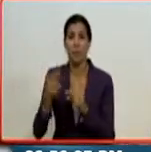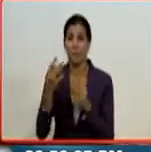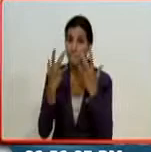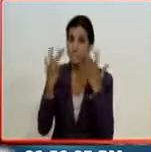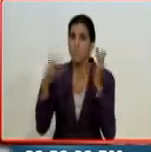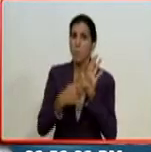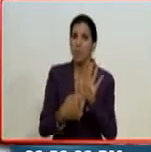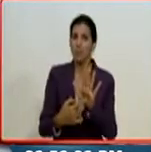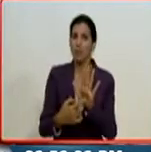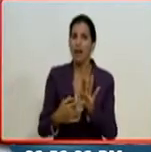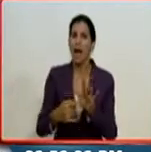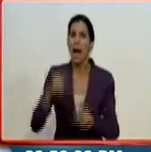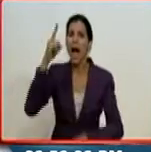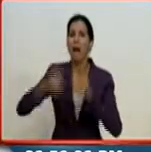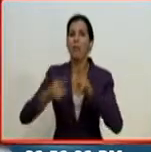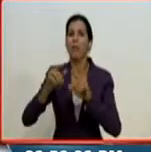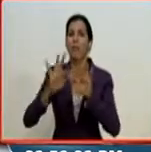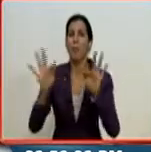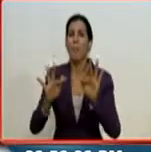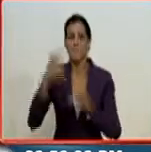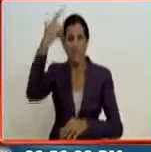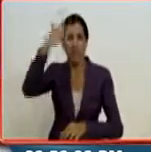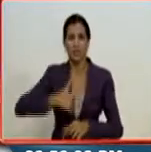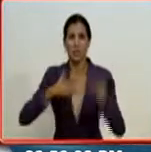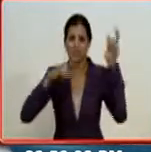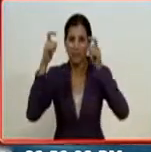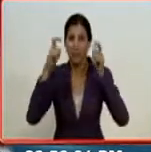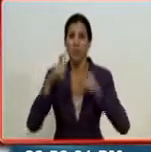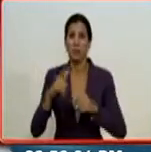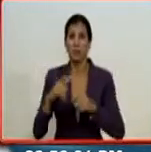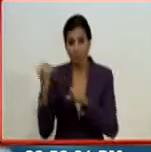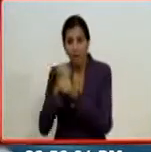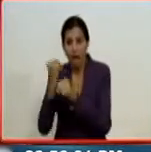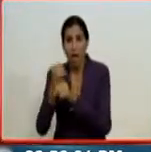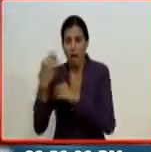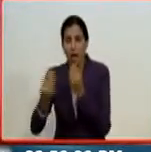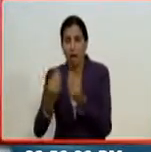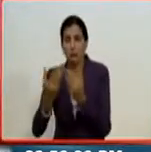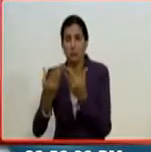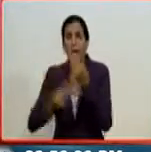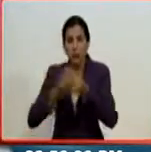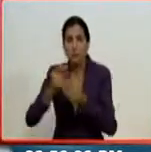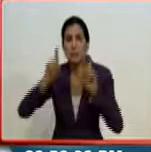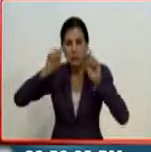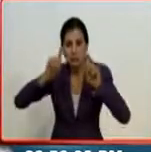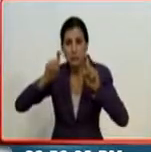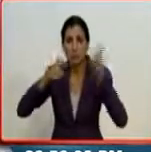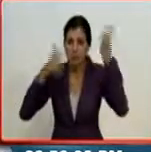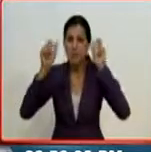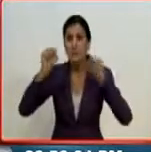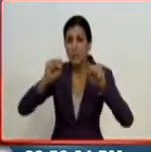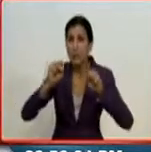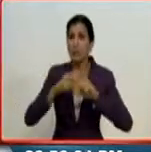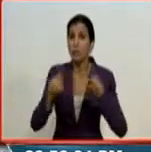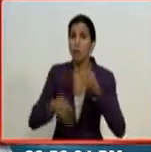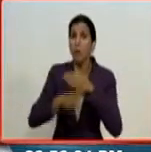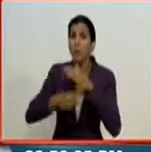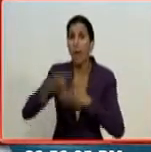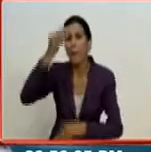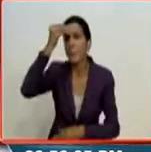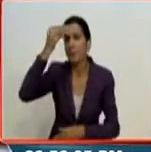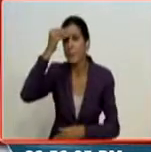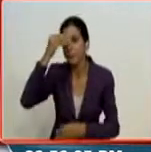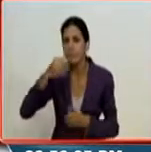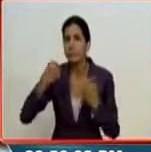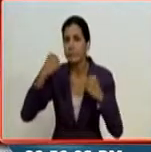del presidente, no solamente su legado, las enseñanzas que nos dejó, que todavía estamos aprendiendo